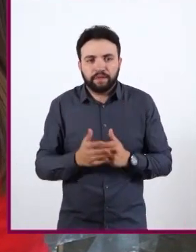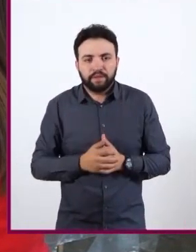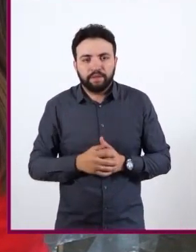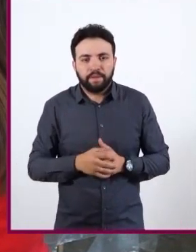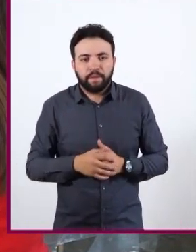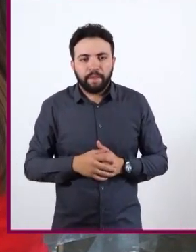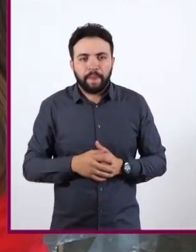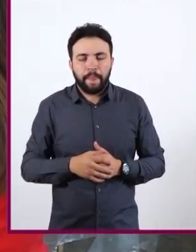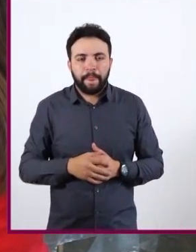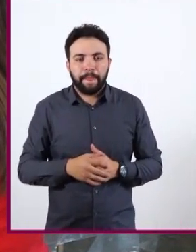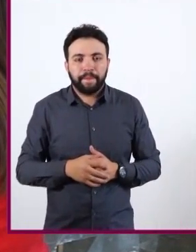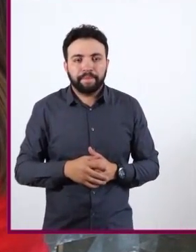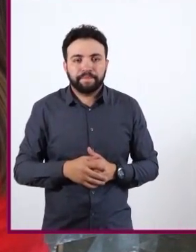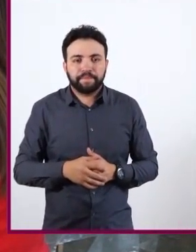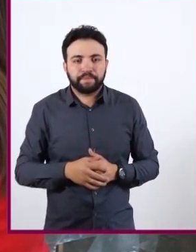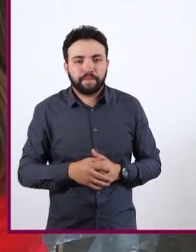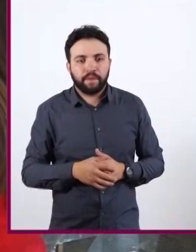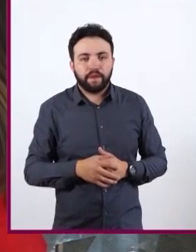tengan.